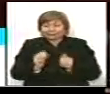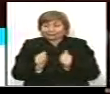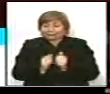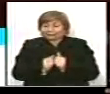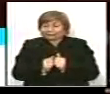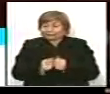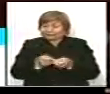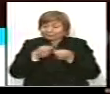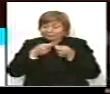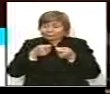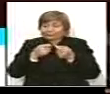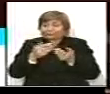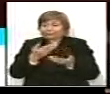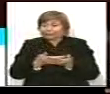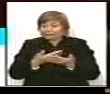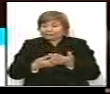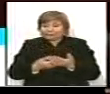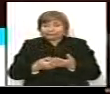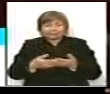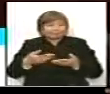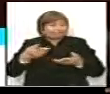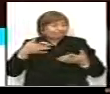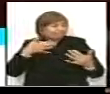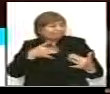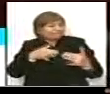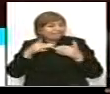Luchar contra la injusticia, evitar las guerras.